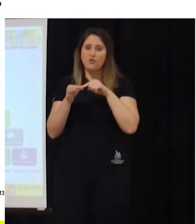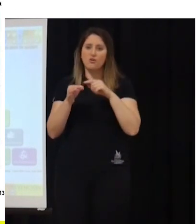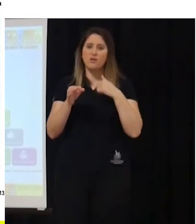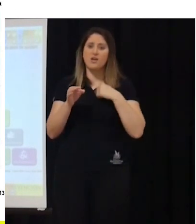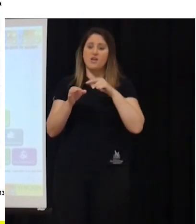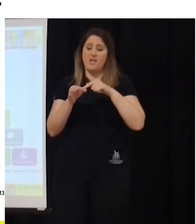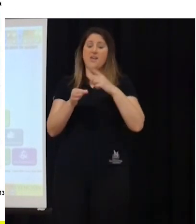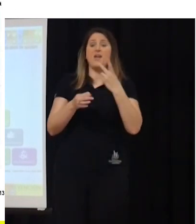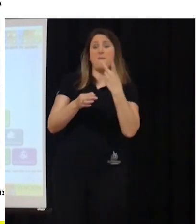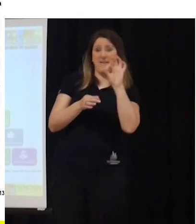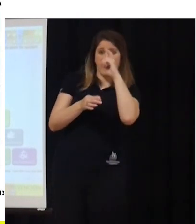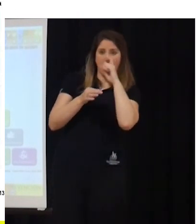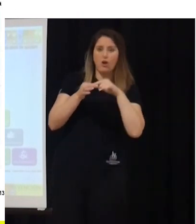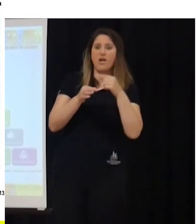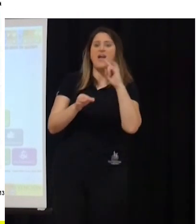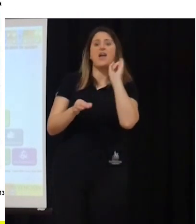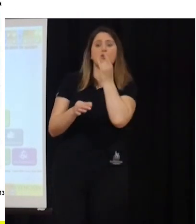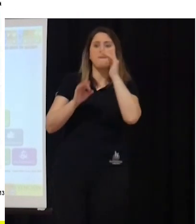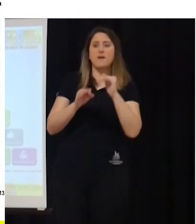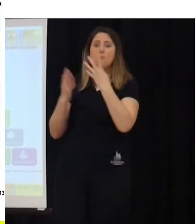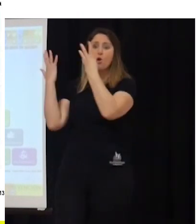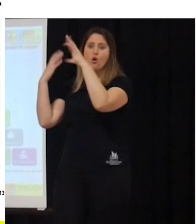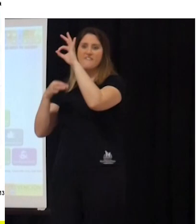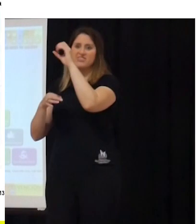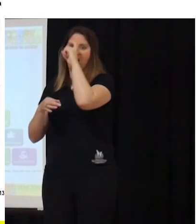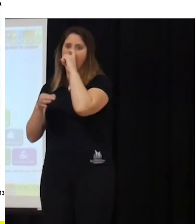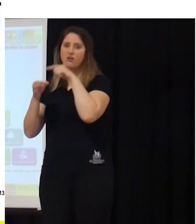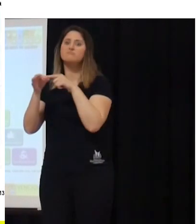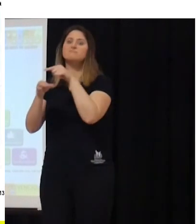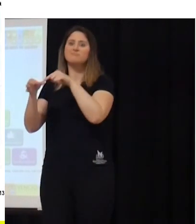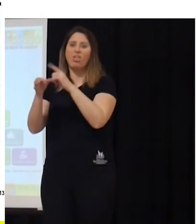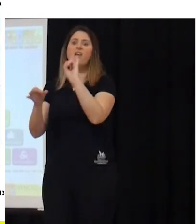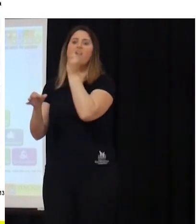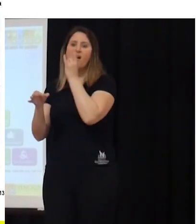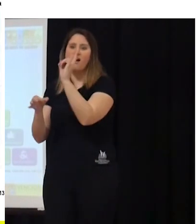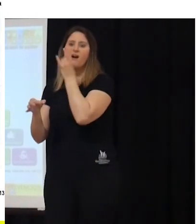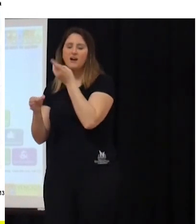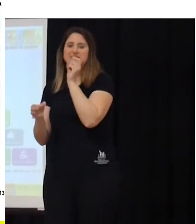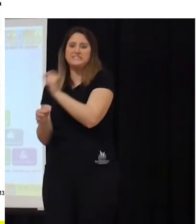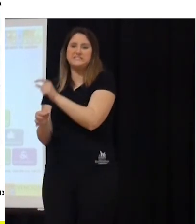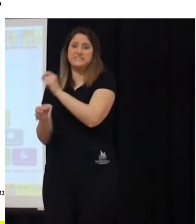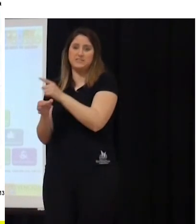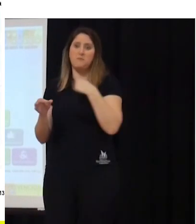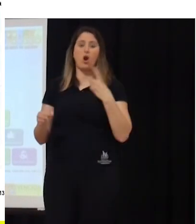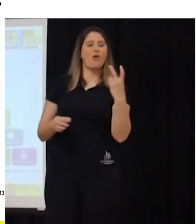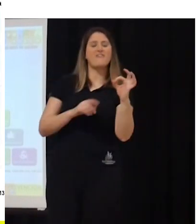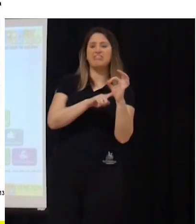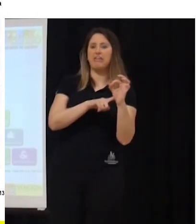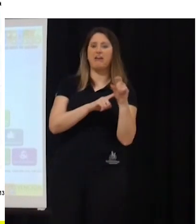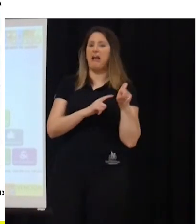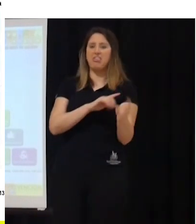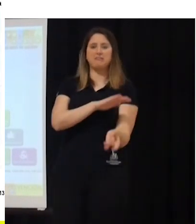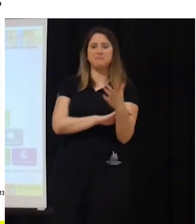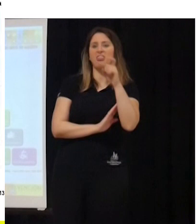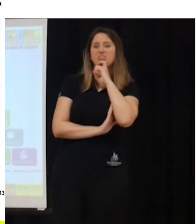los 90. Y esos errores a los 90 es más fácil que nos provoquen un cáncer que a los 20 que tenemos una célula casi